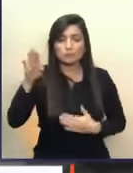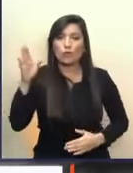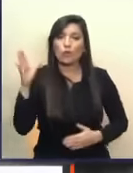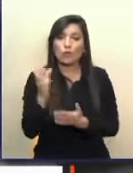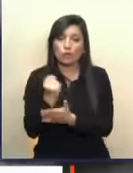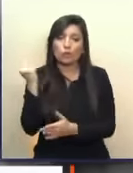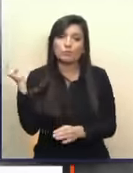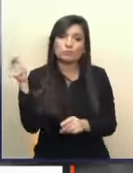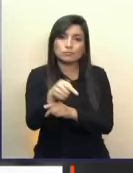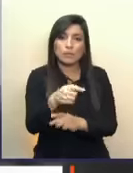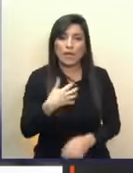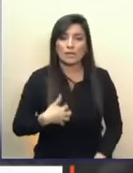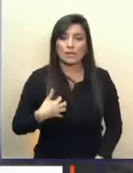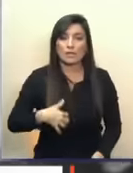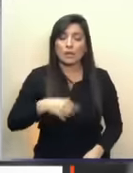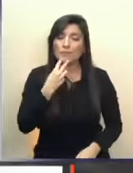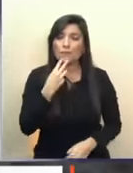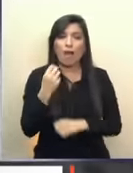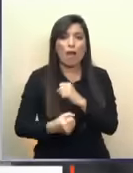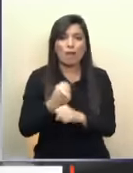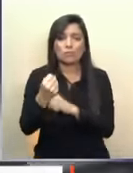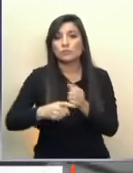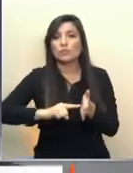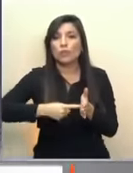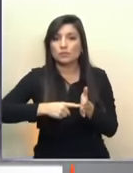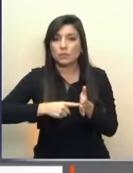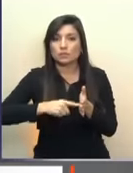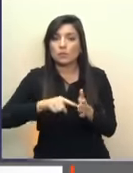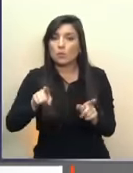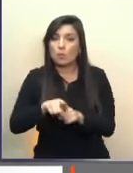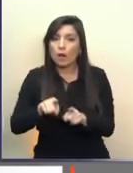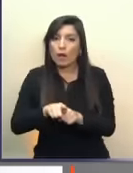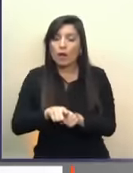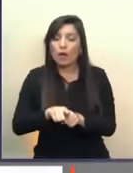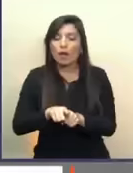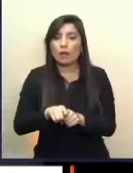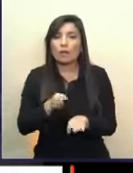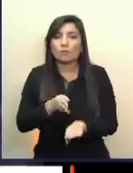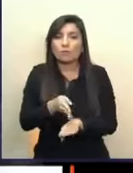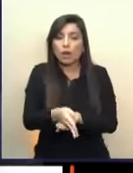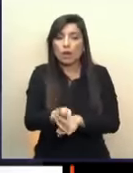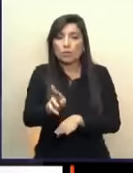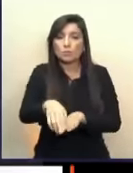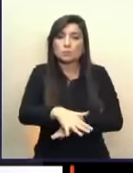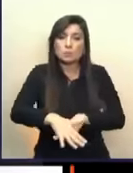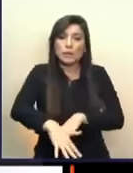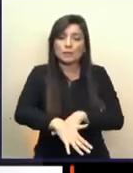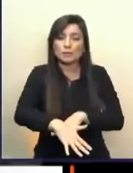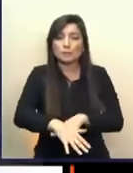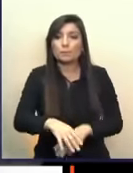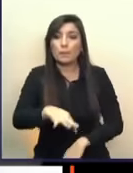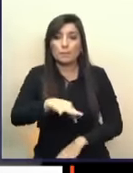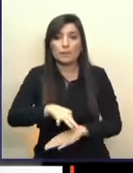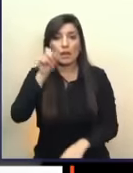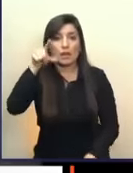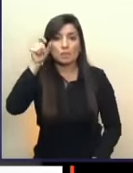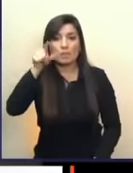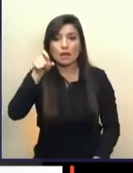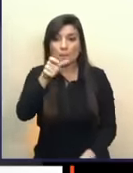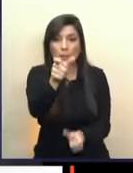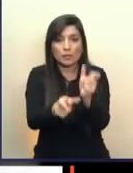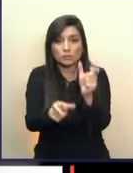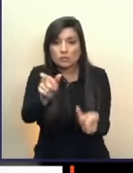donde vivió varios años en Buenos Aires y tuvo también un paso por la Patagonia. El médico alemán que seleccionaba a las víctimas